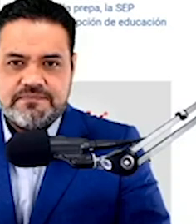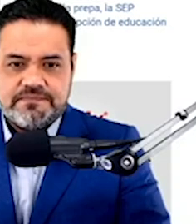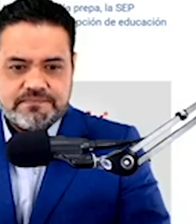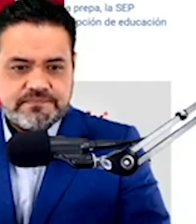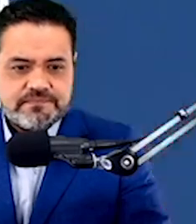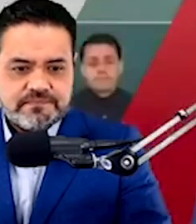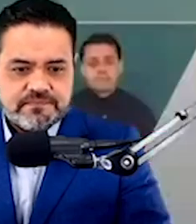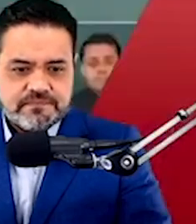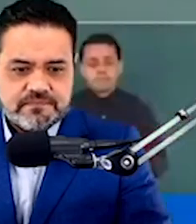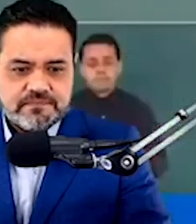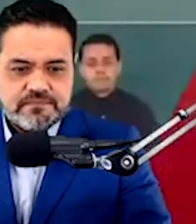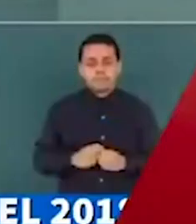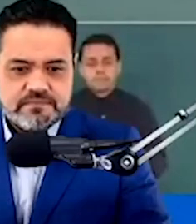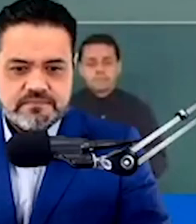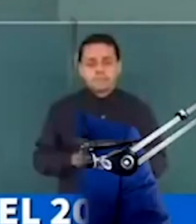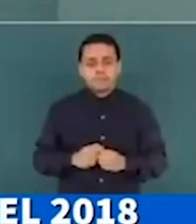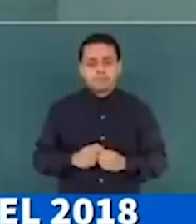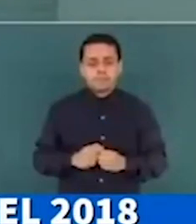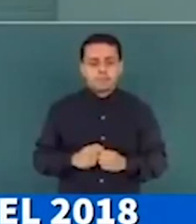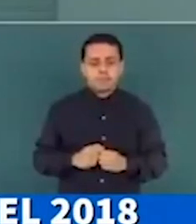presidente. En el